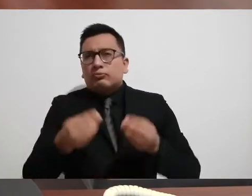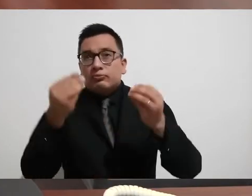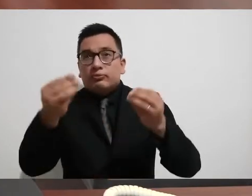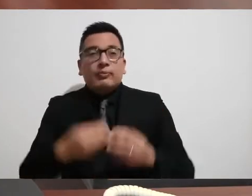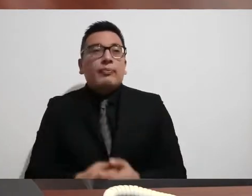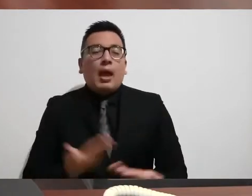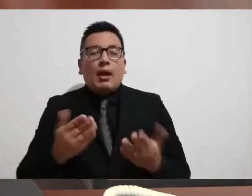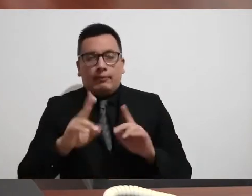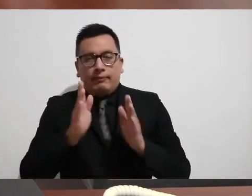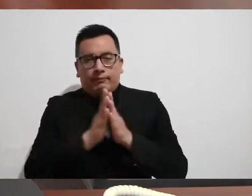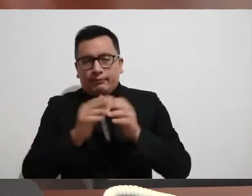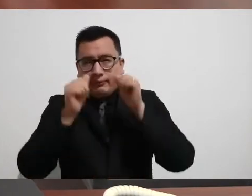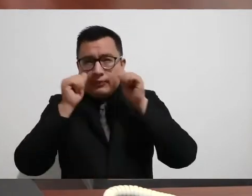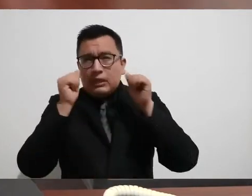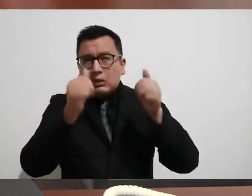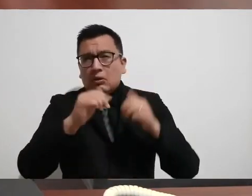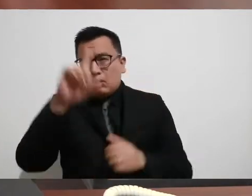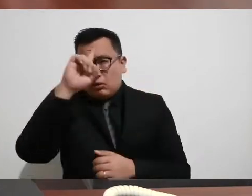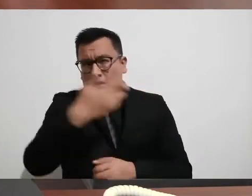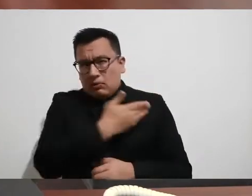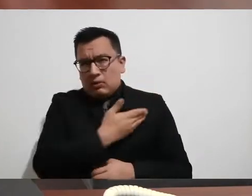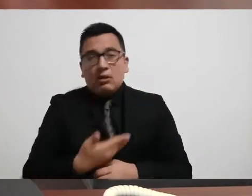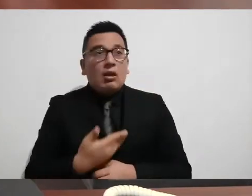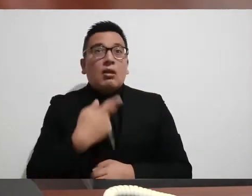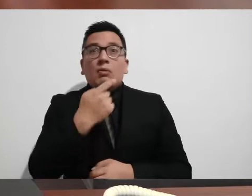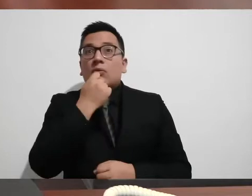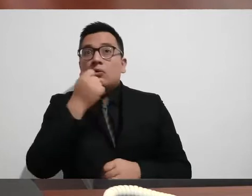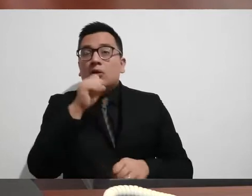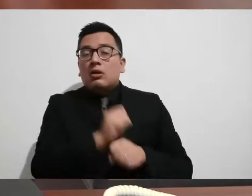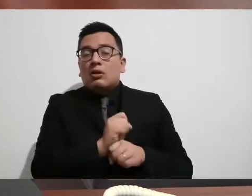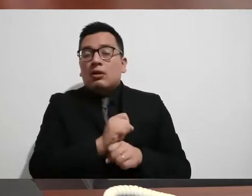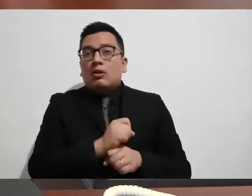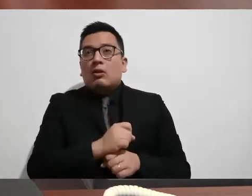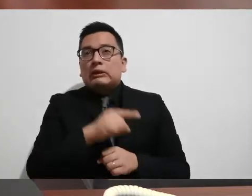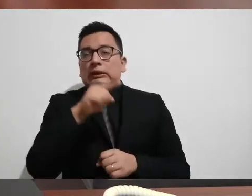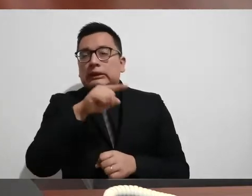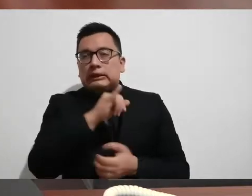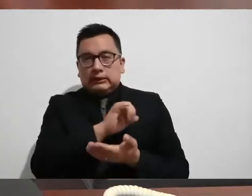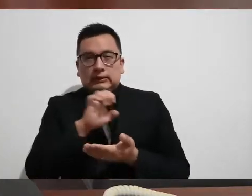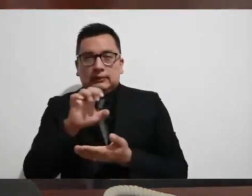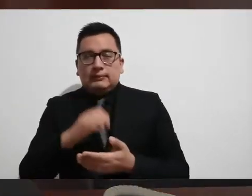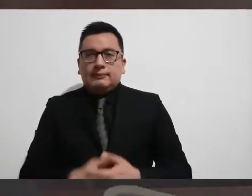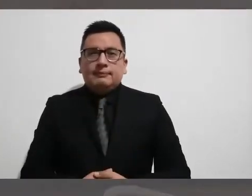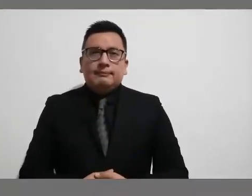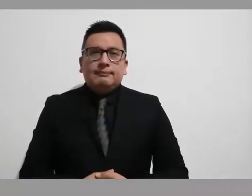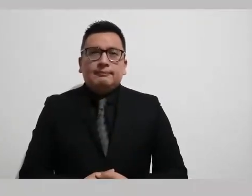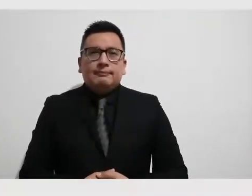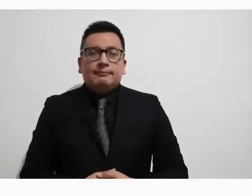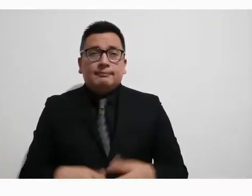llegar. Por lo pronto vamos a escuchar y a ver a la consejera presidenta y al secretario ejecutivo del Instituto Electoral de